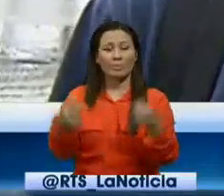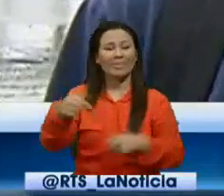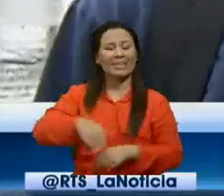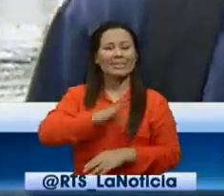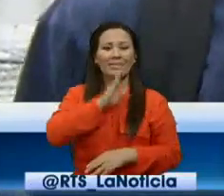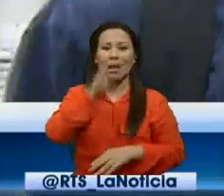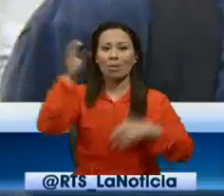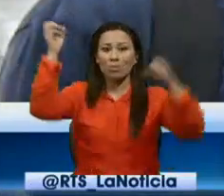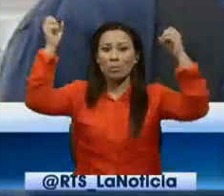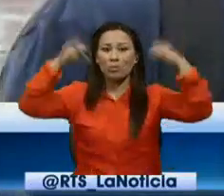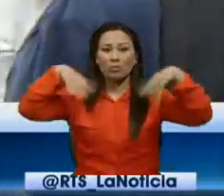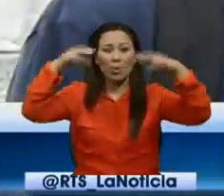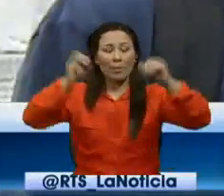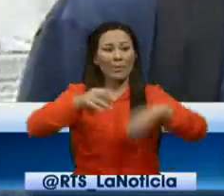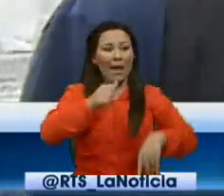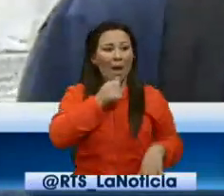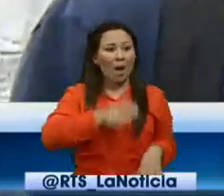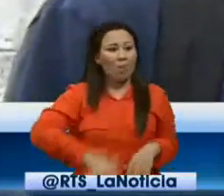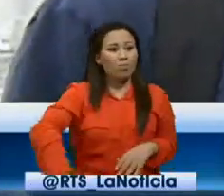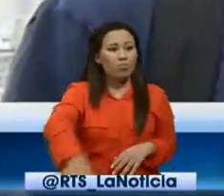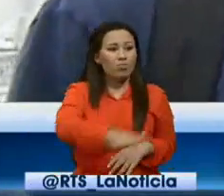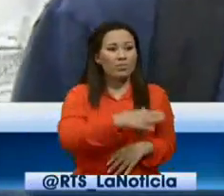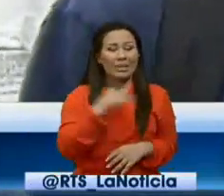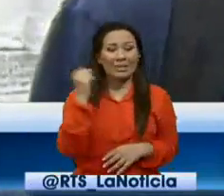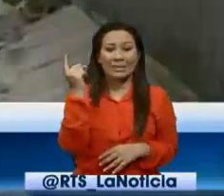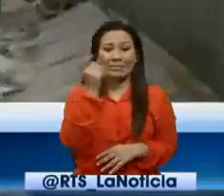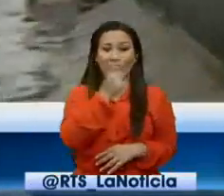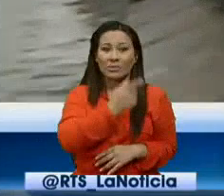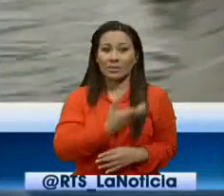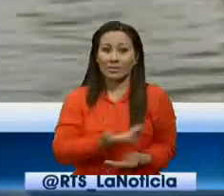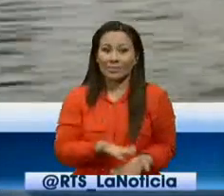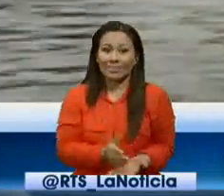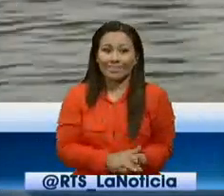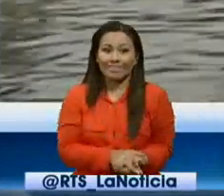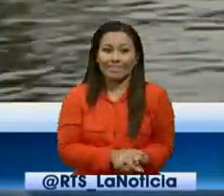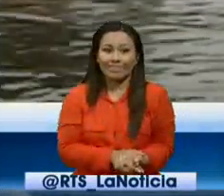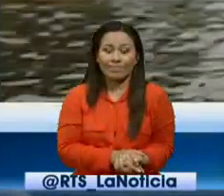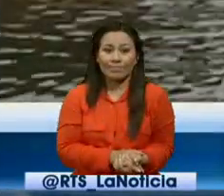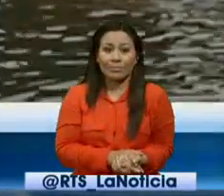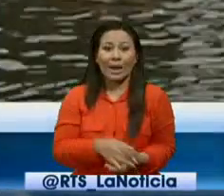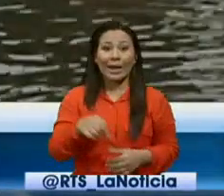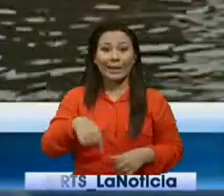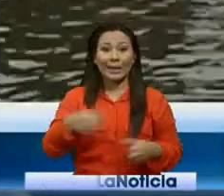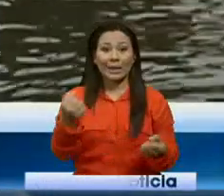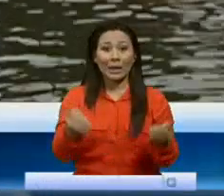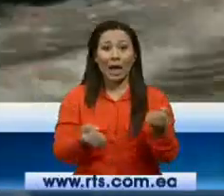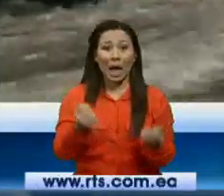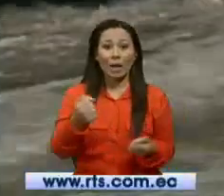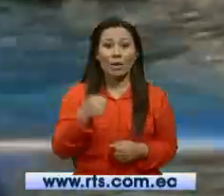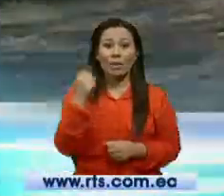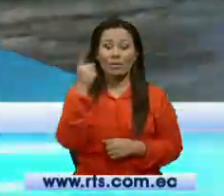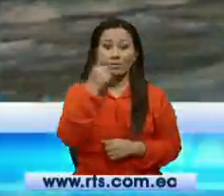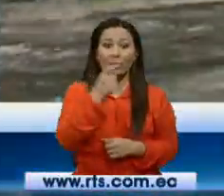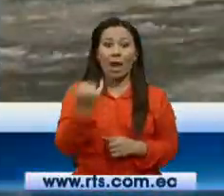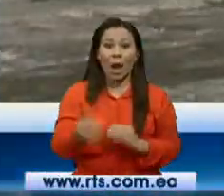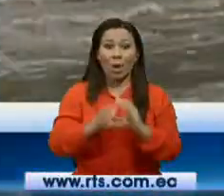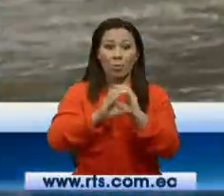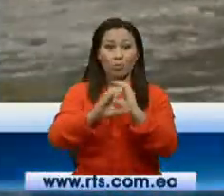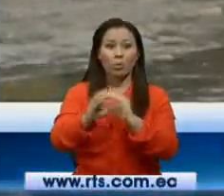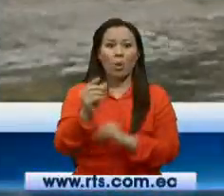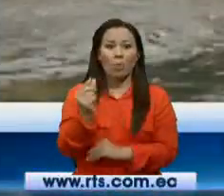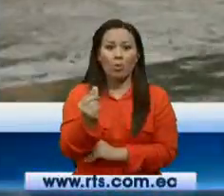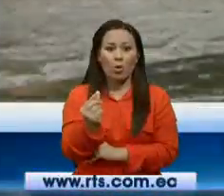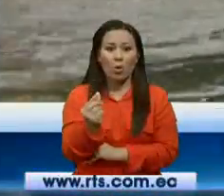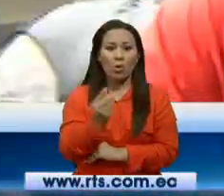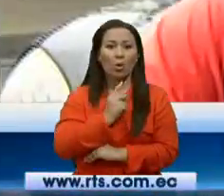vez que llovió durísimo, esto rebosó por encima del bordillo. Ah, no, por los vehículos no pasan, cada vez que esto se llena no pasa, ahorita están pasando poquito, ¿ves?